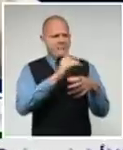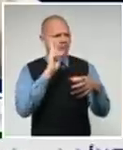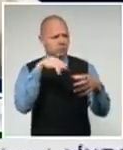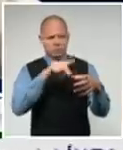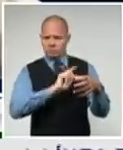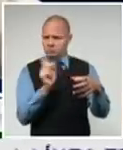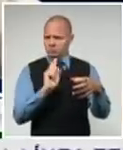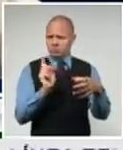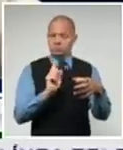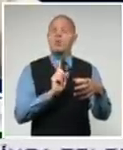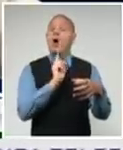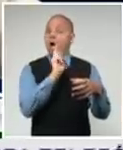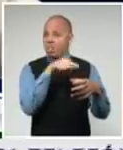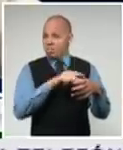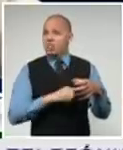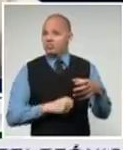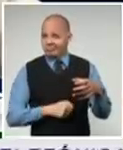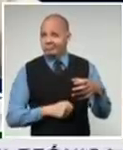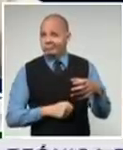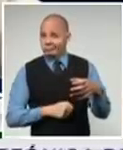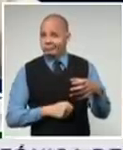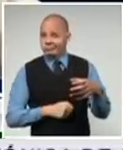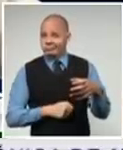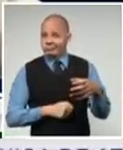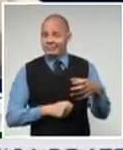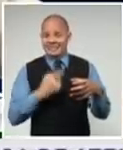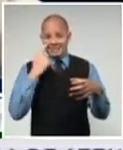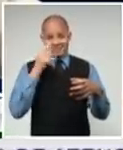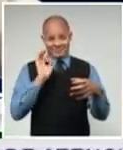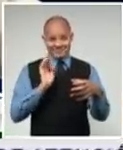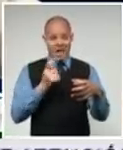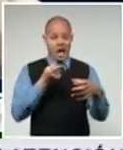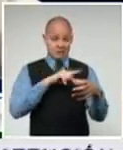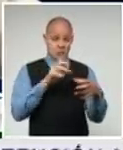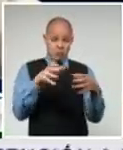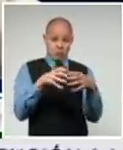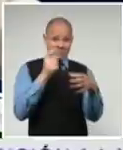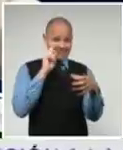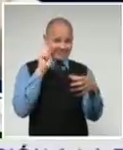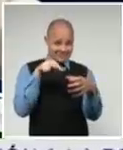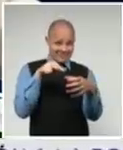71,2%. Y con este comportamiento de ayer, ya el